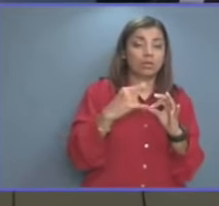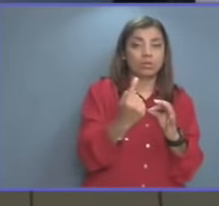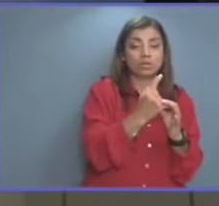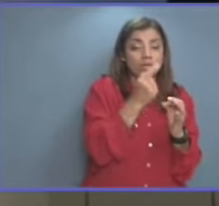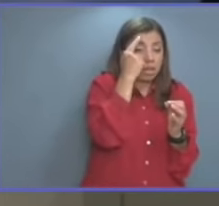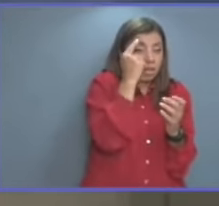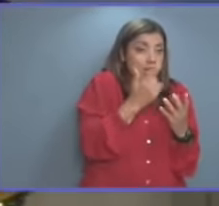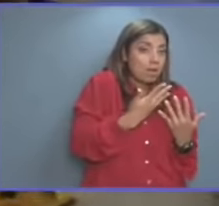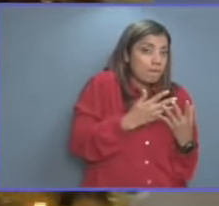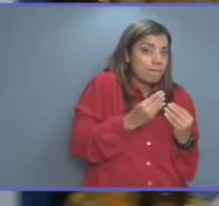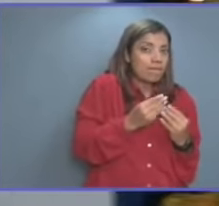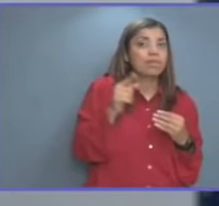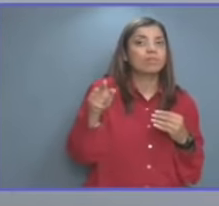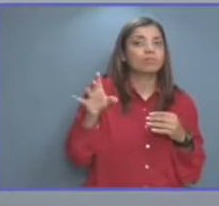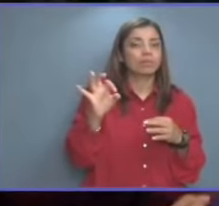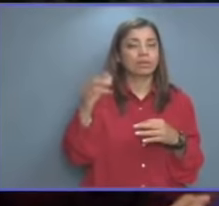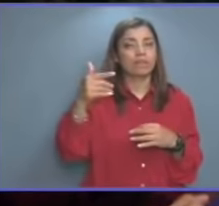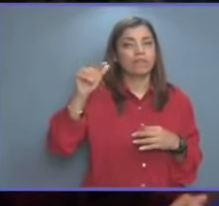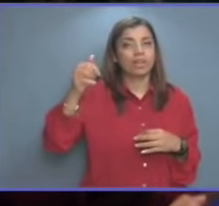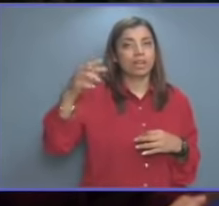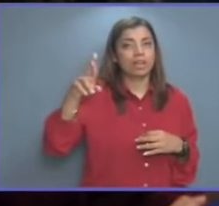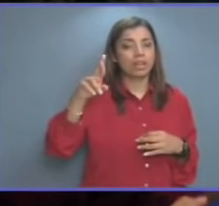manipulan estos procesos